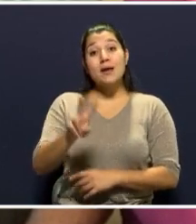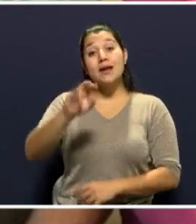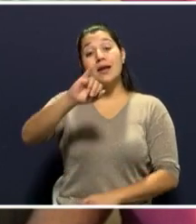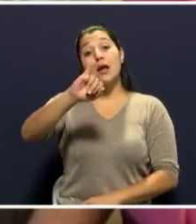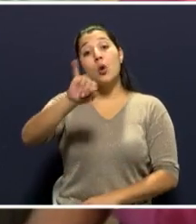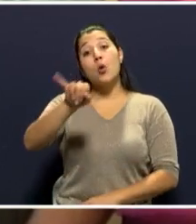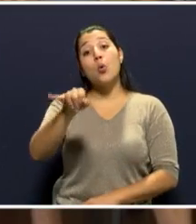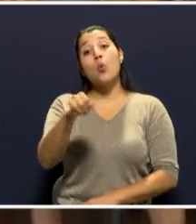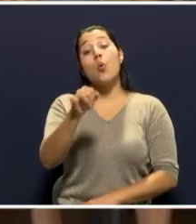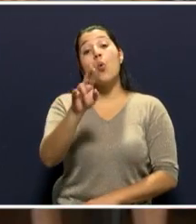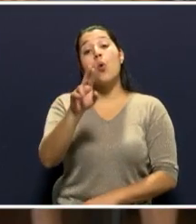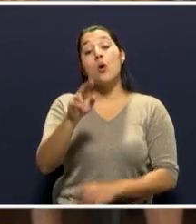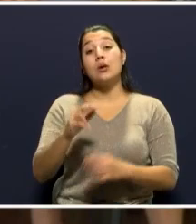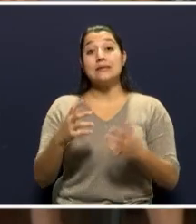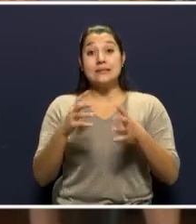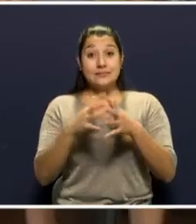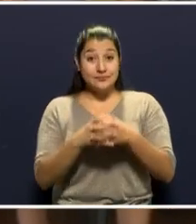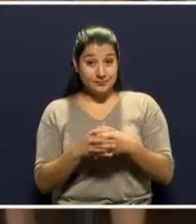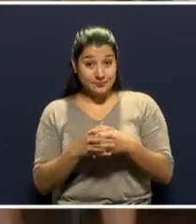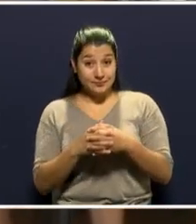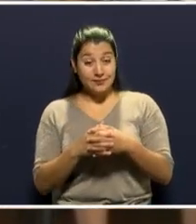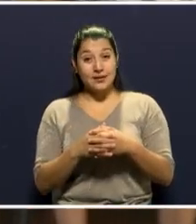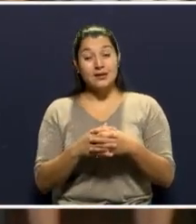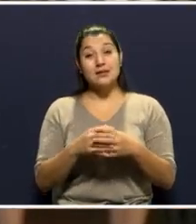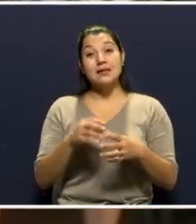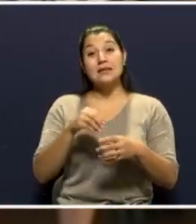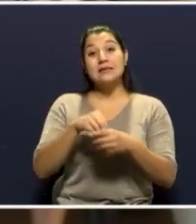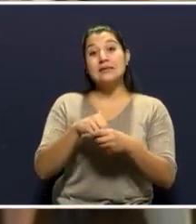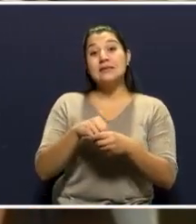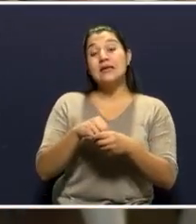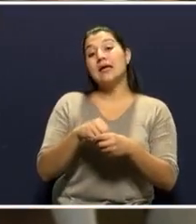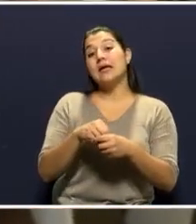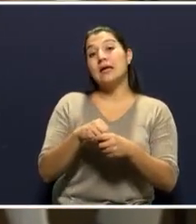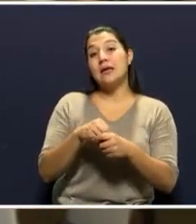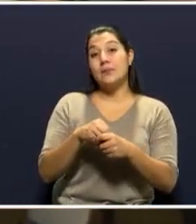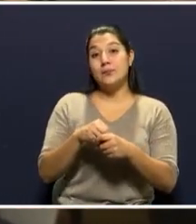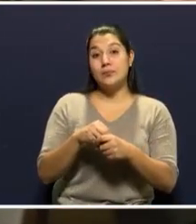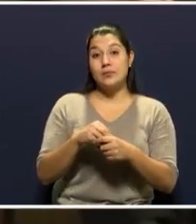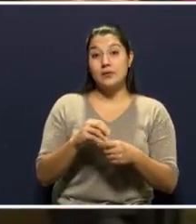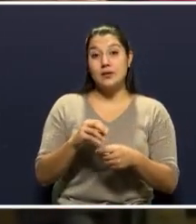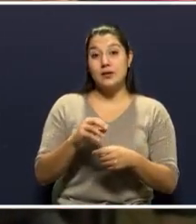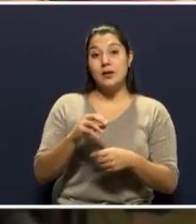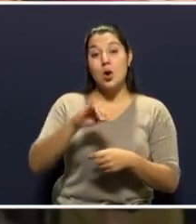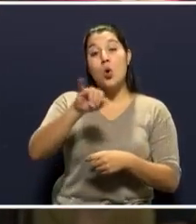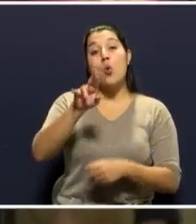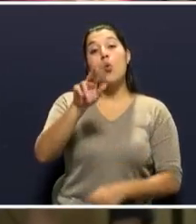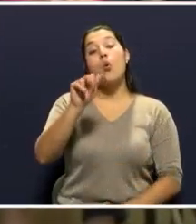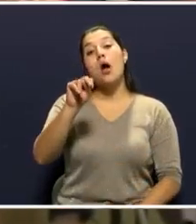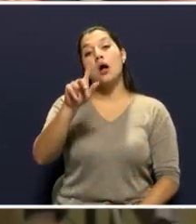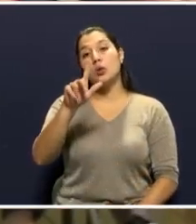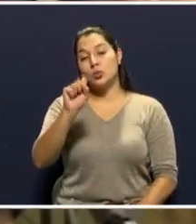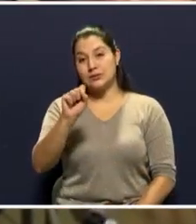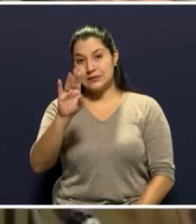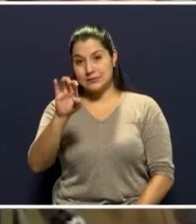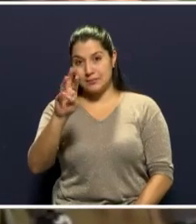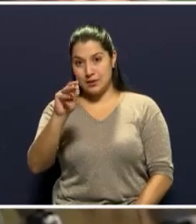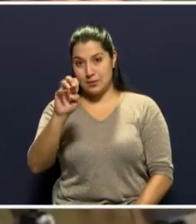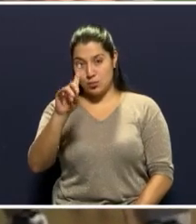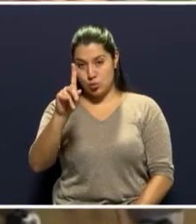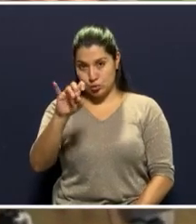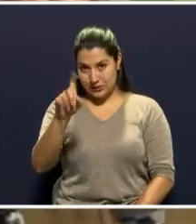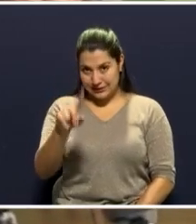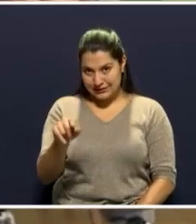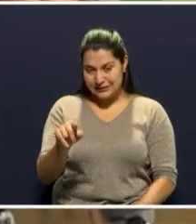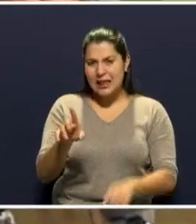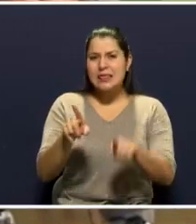Luis Bermúdez, ministro de Desarrollo Humano e Inclusión Social. El abordaje es en temas de salud mental y física, así